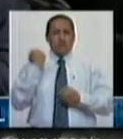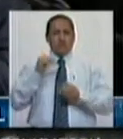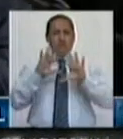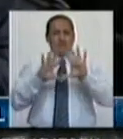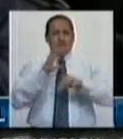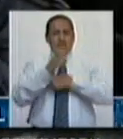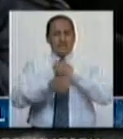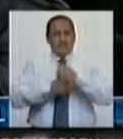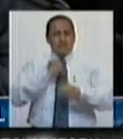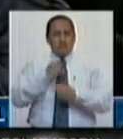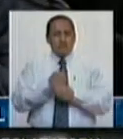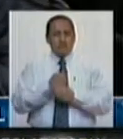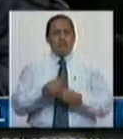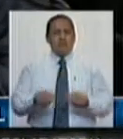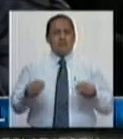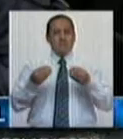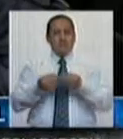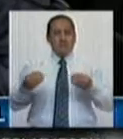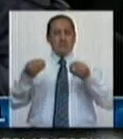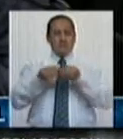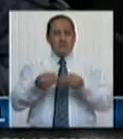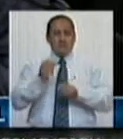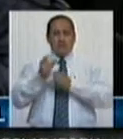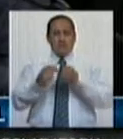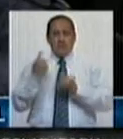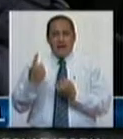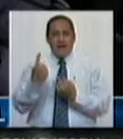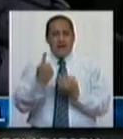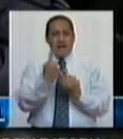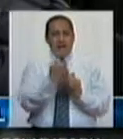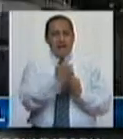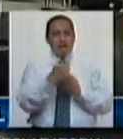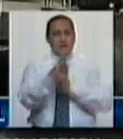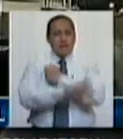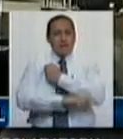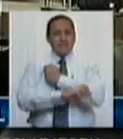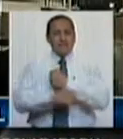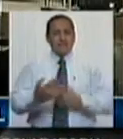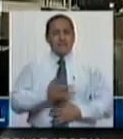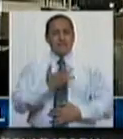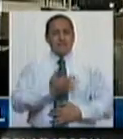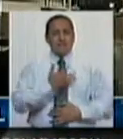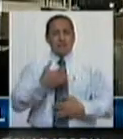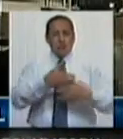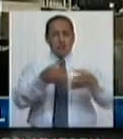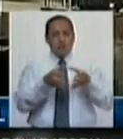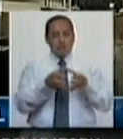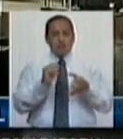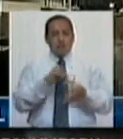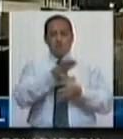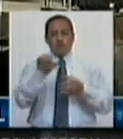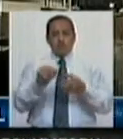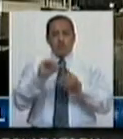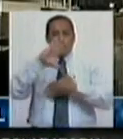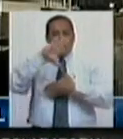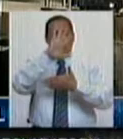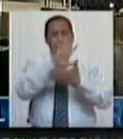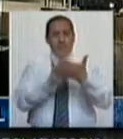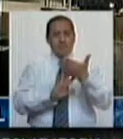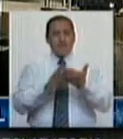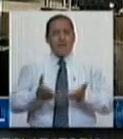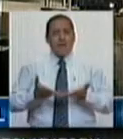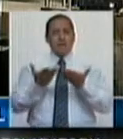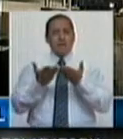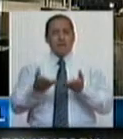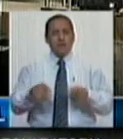el cual cada uno de los países que hoy día se siente parte de Andinoamérica,